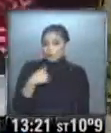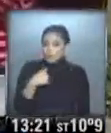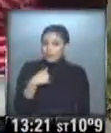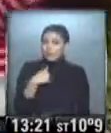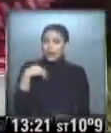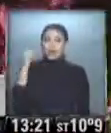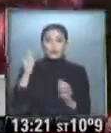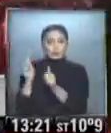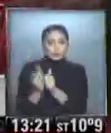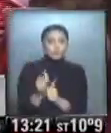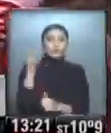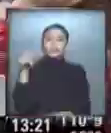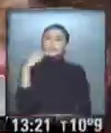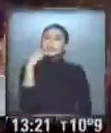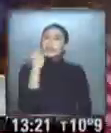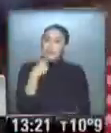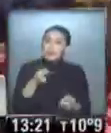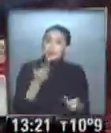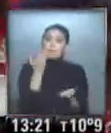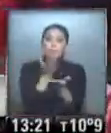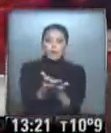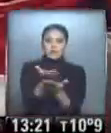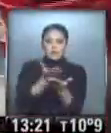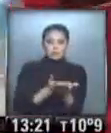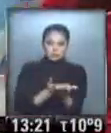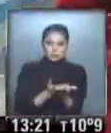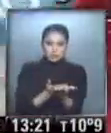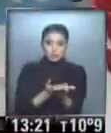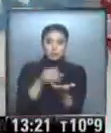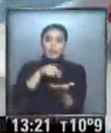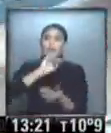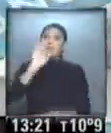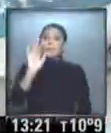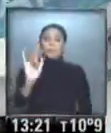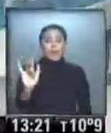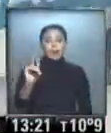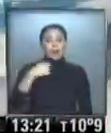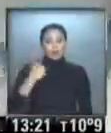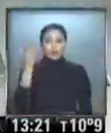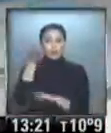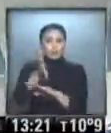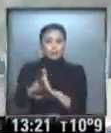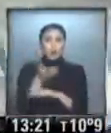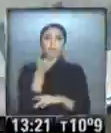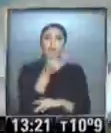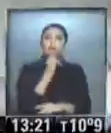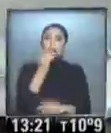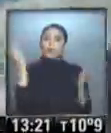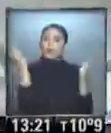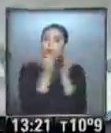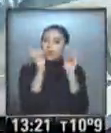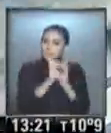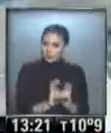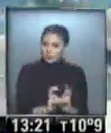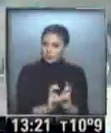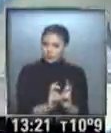me patrocina ha presentado un pronto despacho y el miércoles yo me presento como querellante en una de